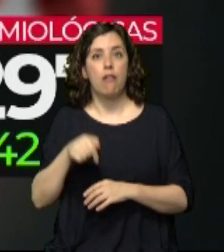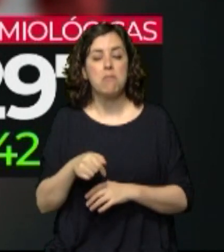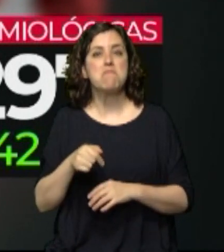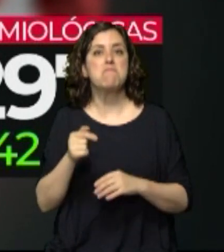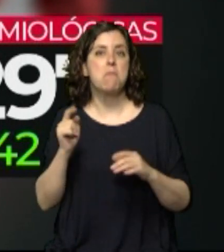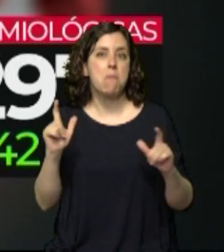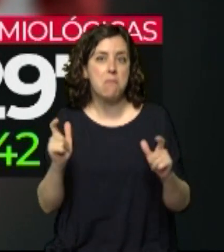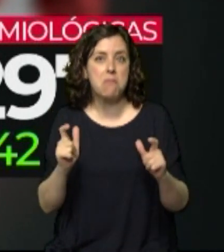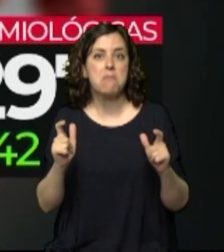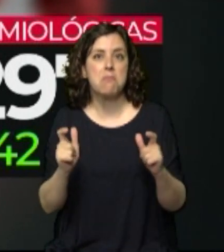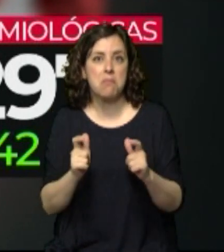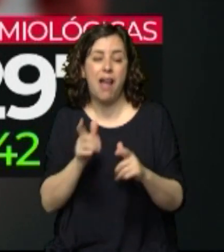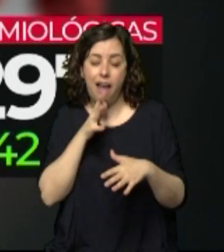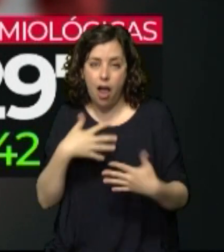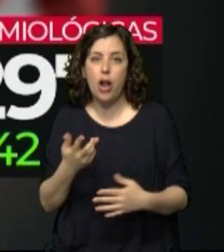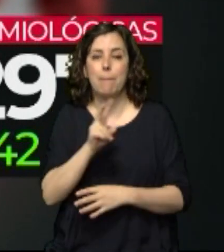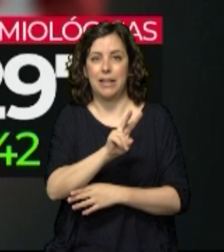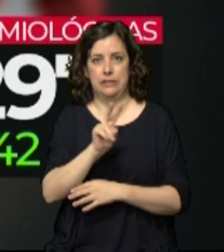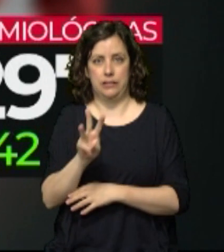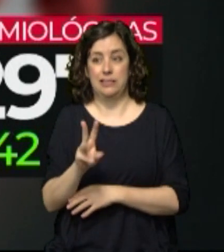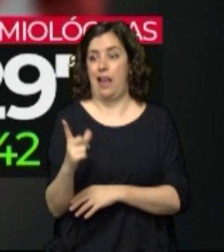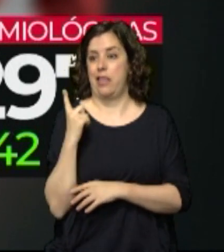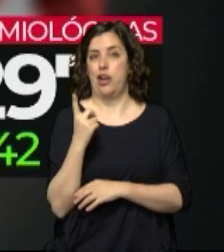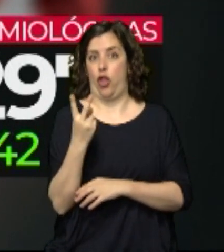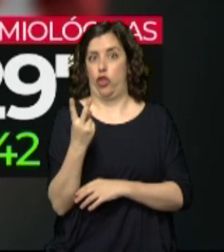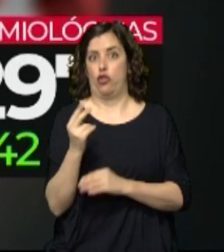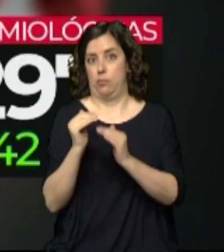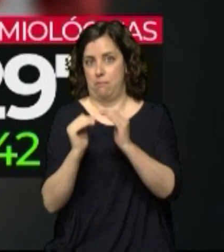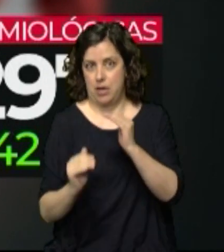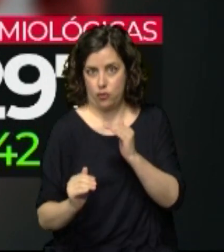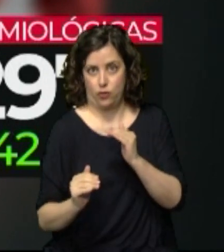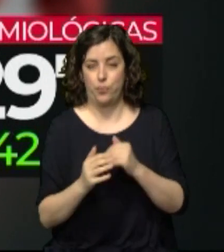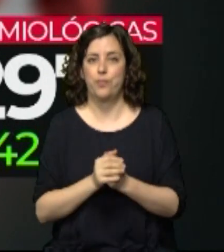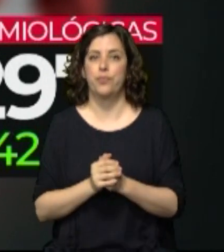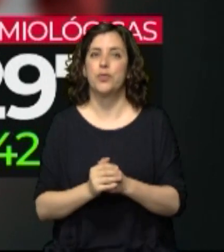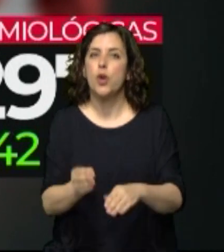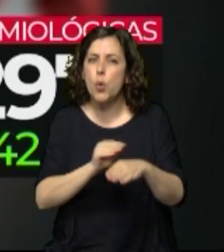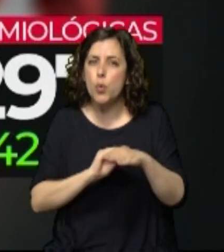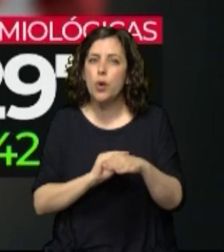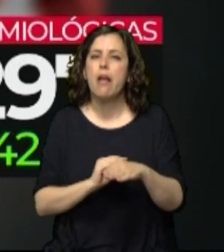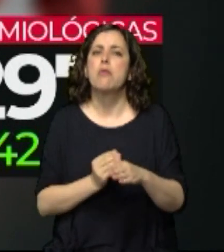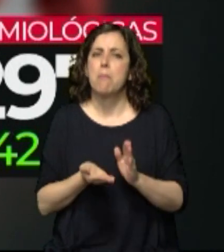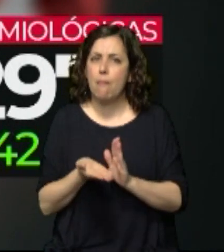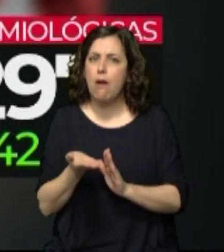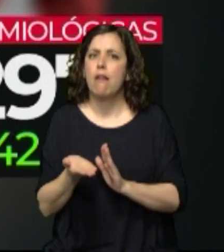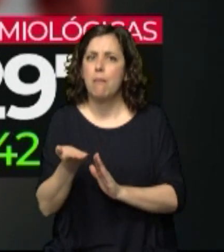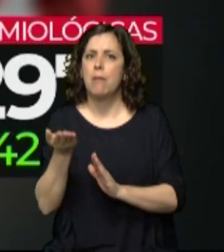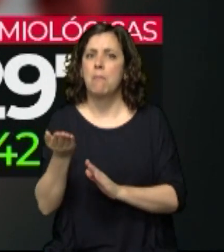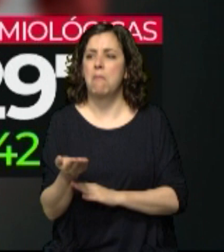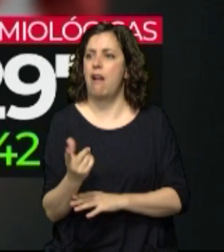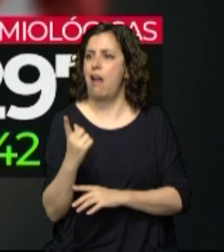presión. Actualmente hay 23 personas, 2 menos que ayer. Y los curados, que siguen aumentando, más de un centenar ayer